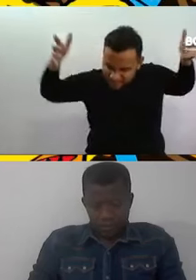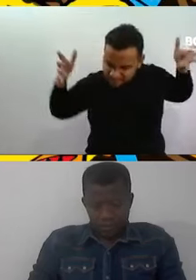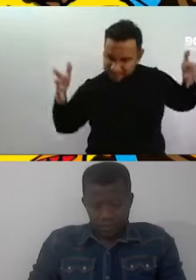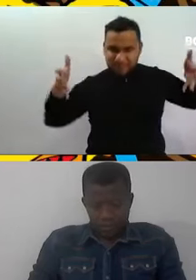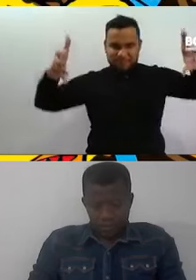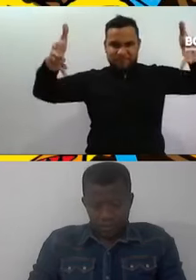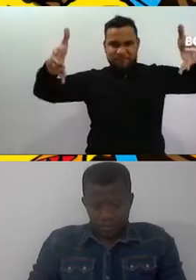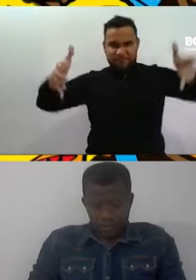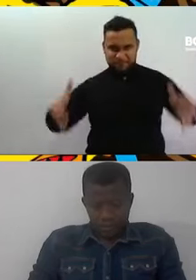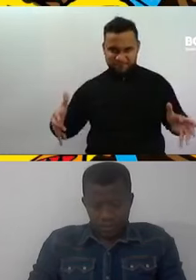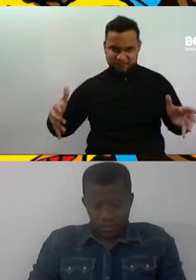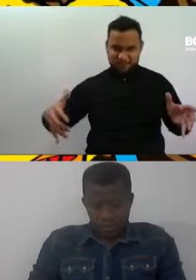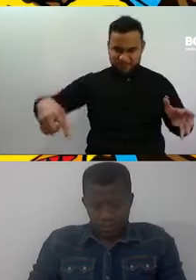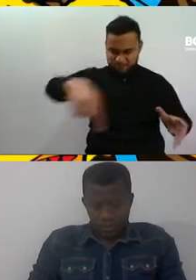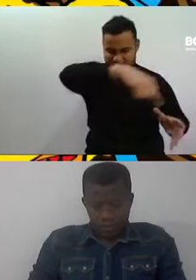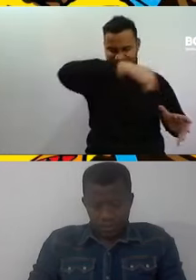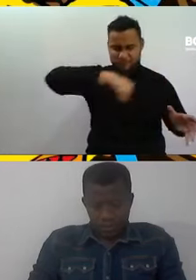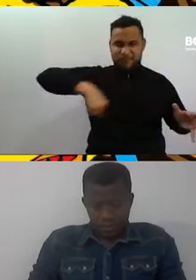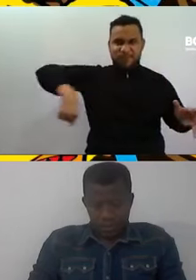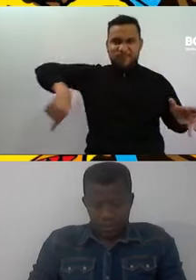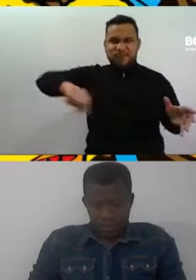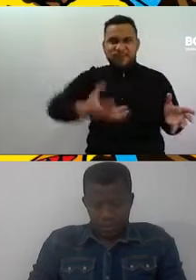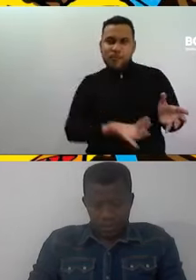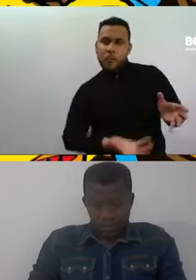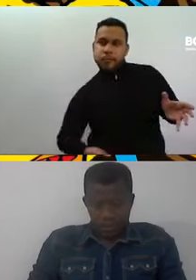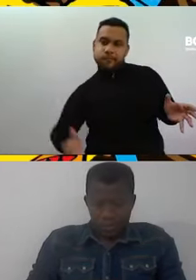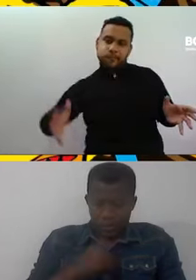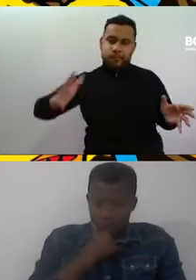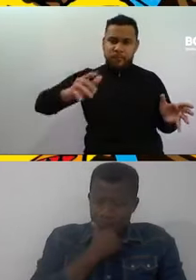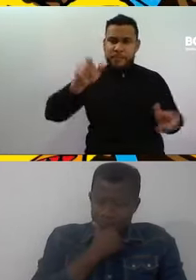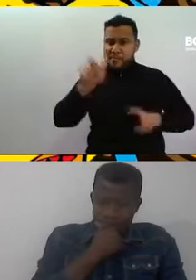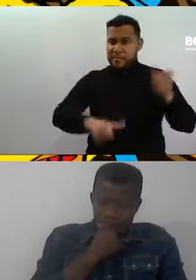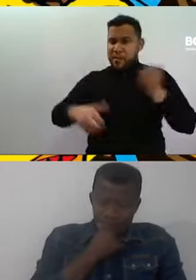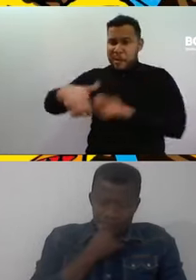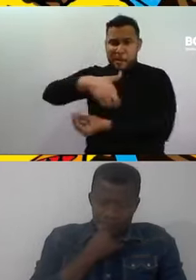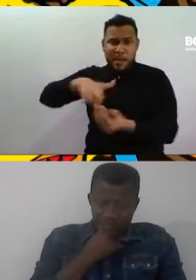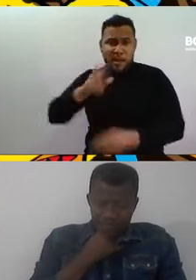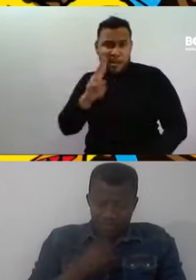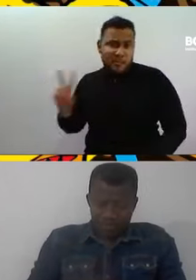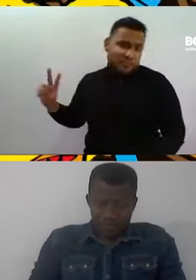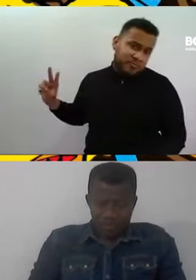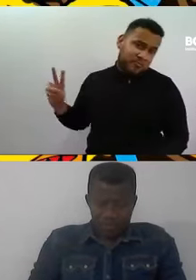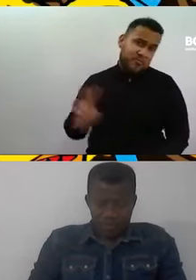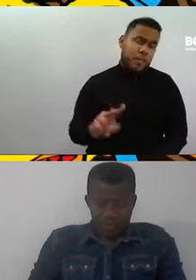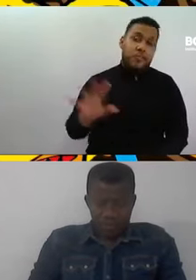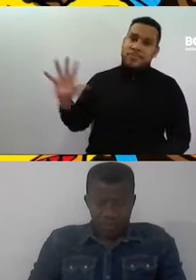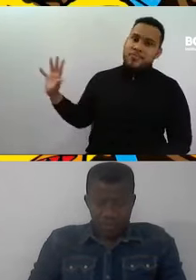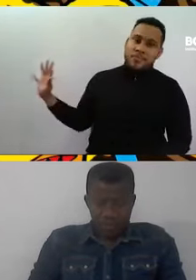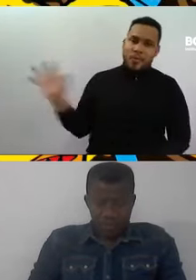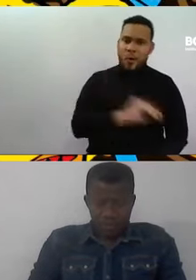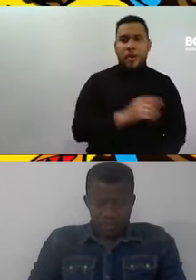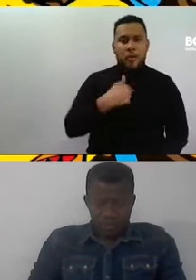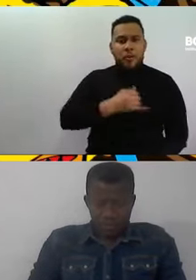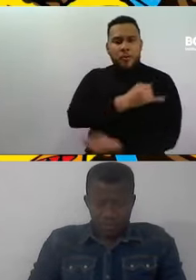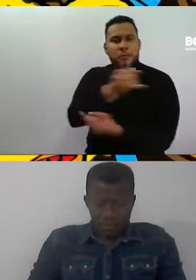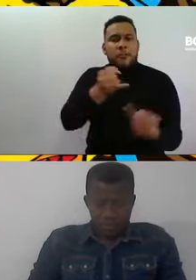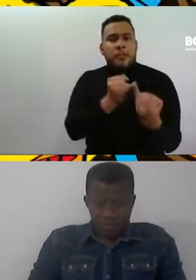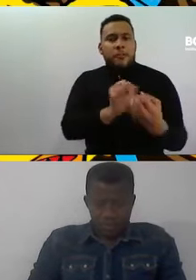ponchera que no hay un palenquero que no la identifique. Y yo me identifico tanto con ella que por